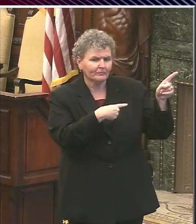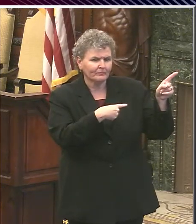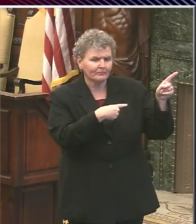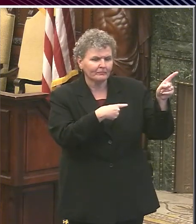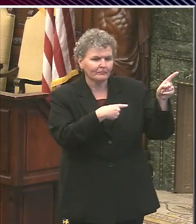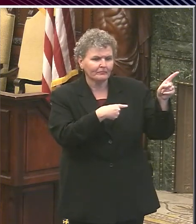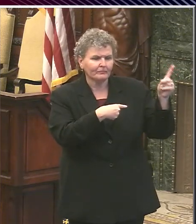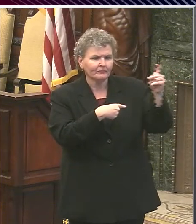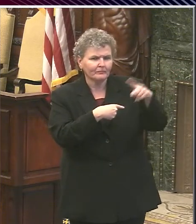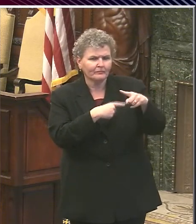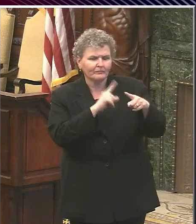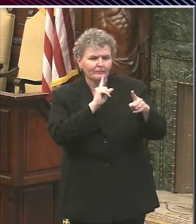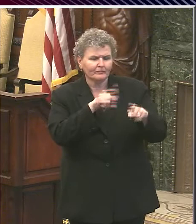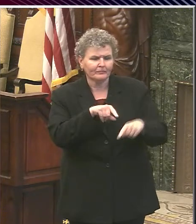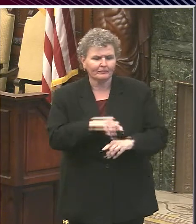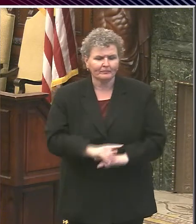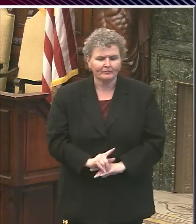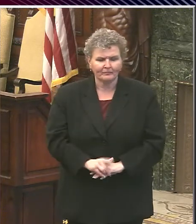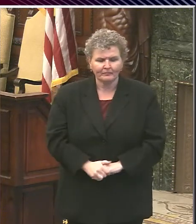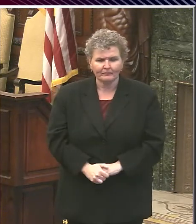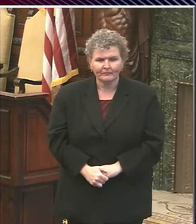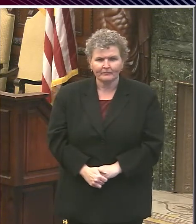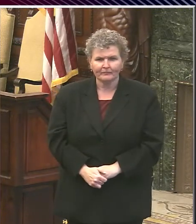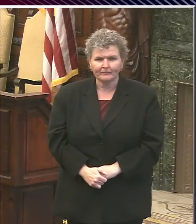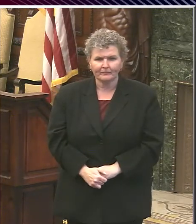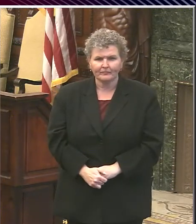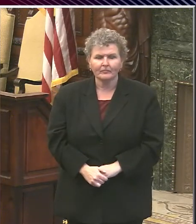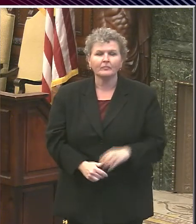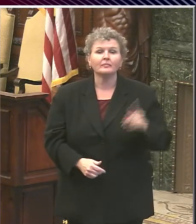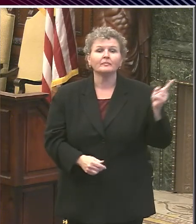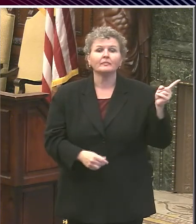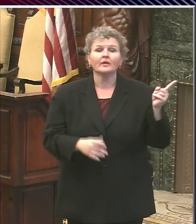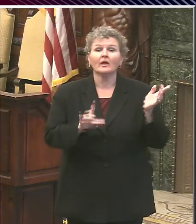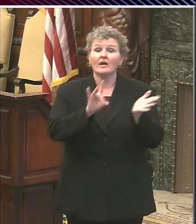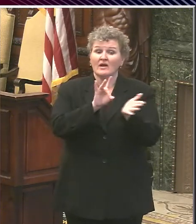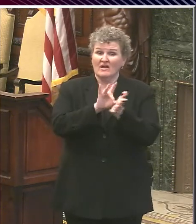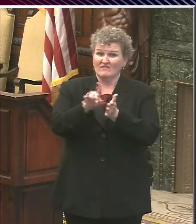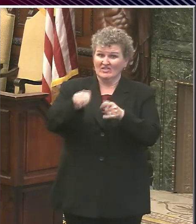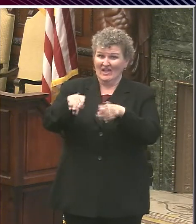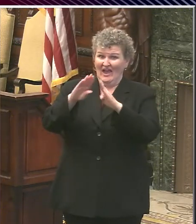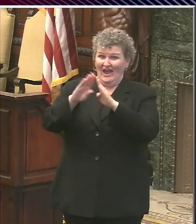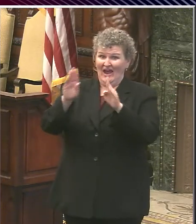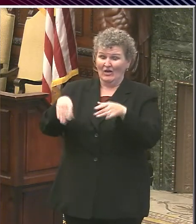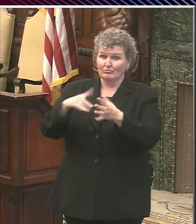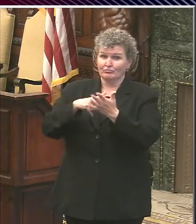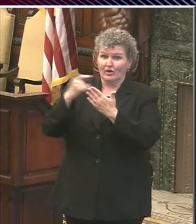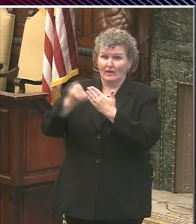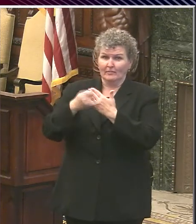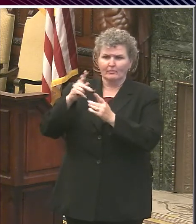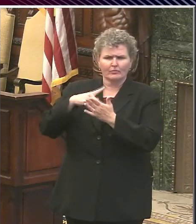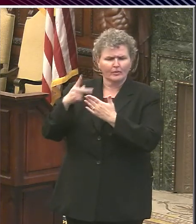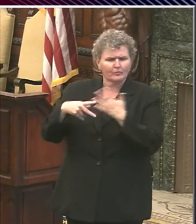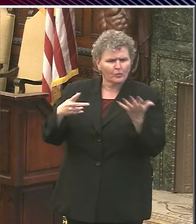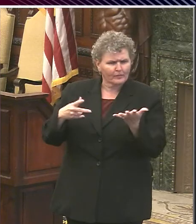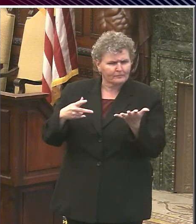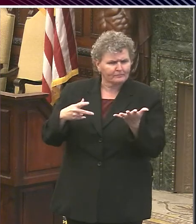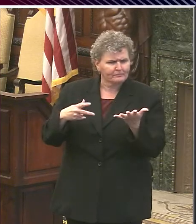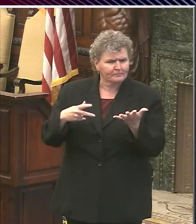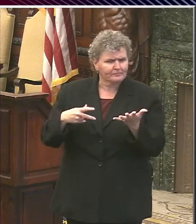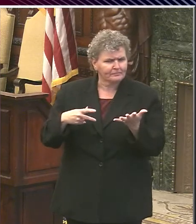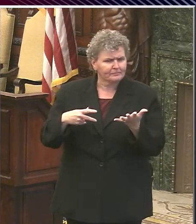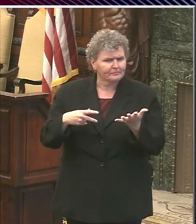alquileres? Sí, el Eviction Diversion Program. Muy bien, gracias. Y esa pregunta es para el